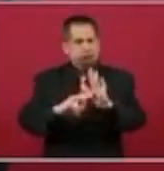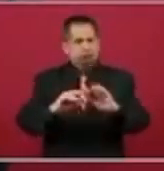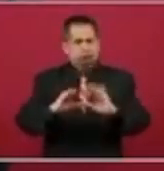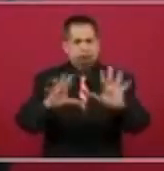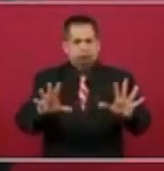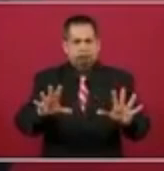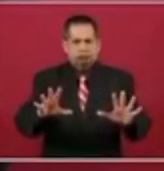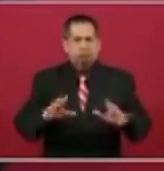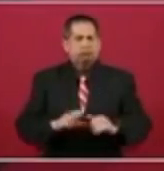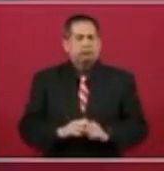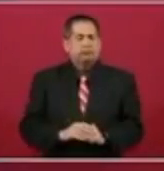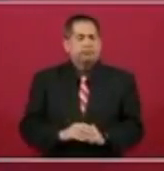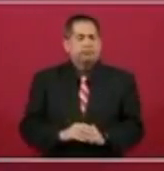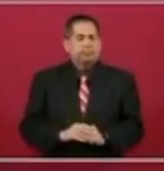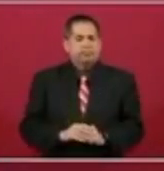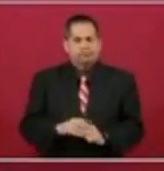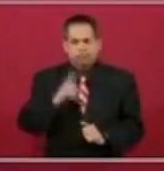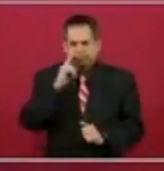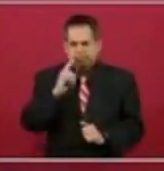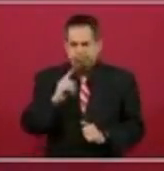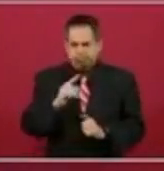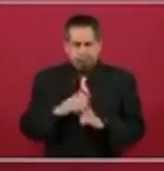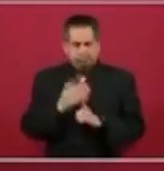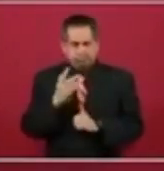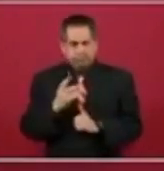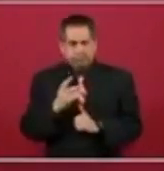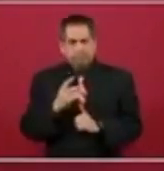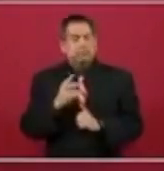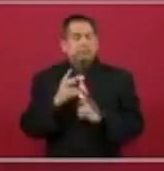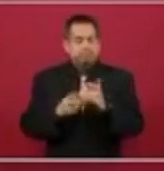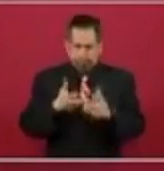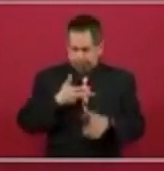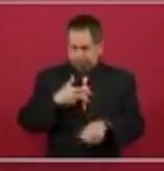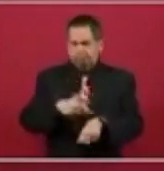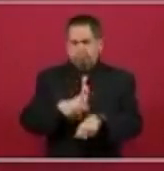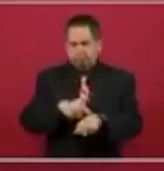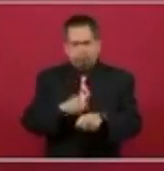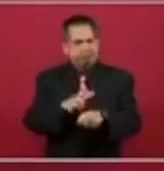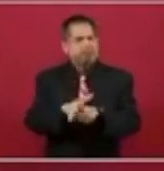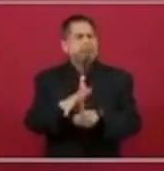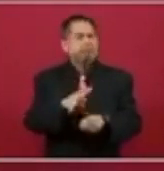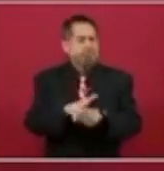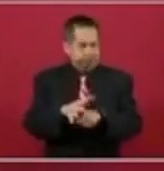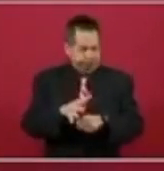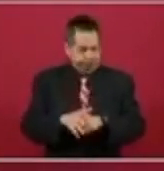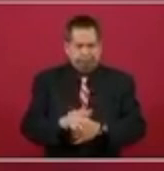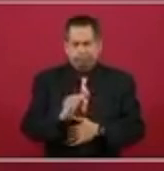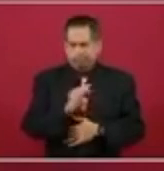información, porque vamos a tener tiempo